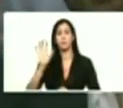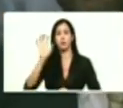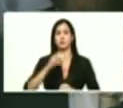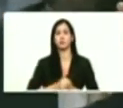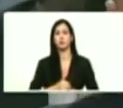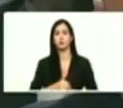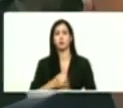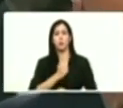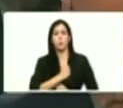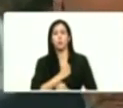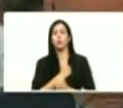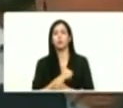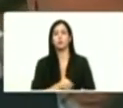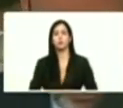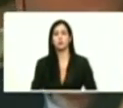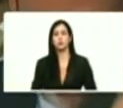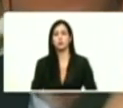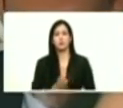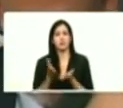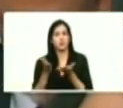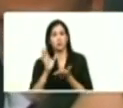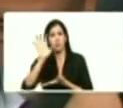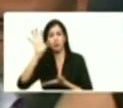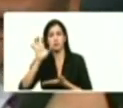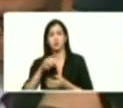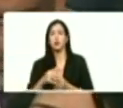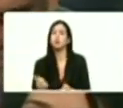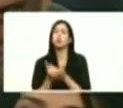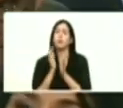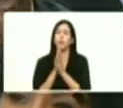su patriotismo pido ayuda en esta tarea